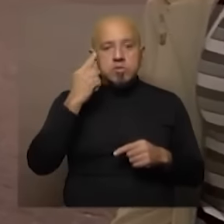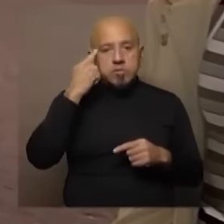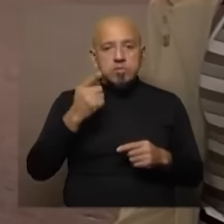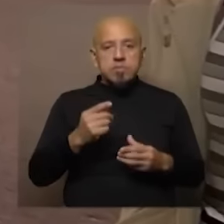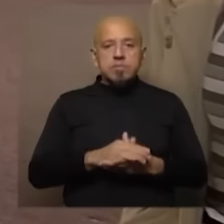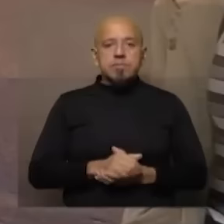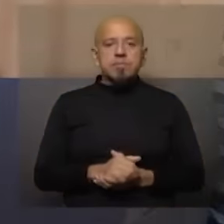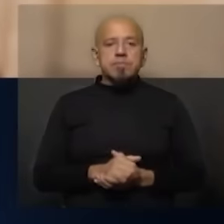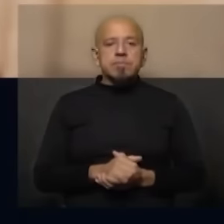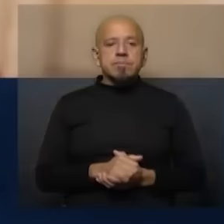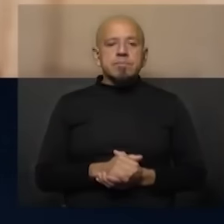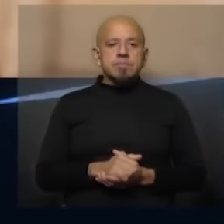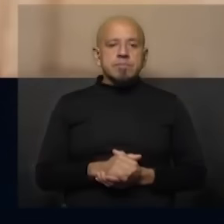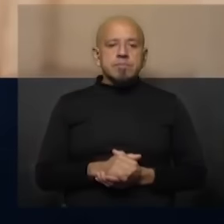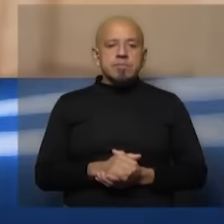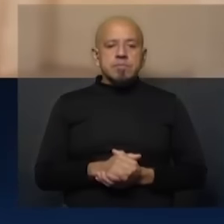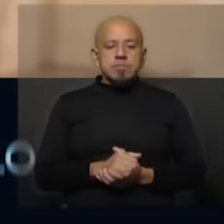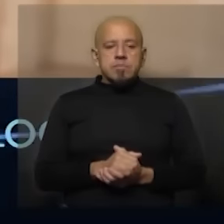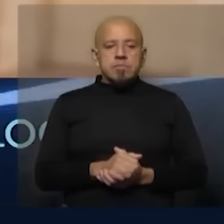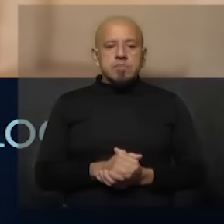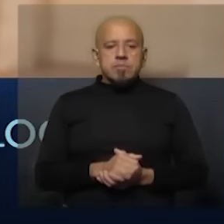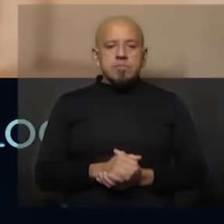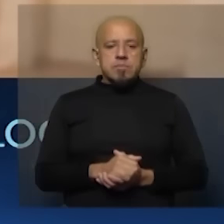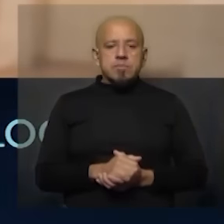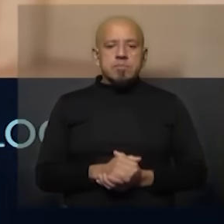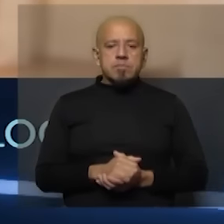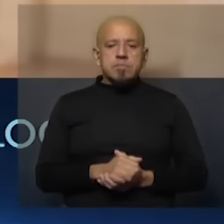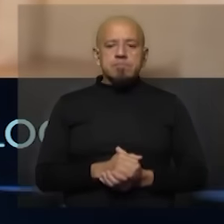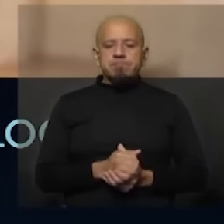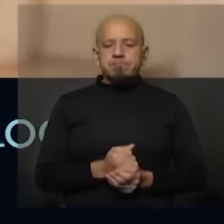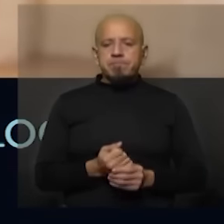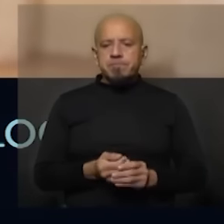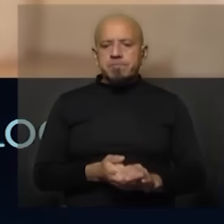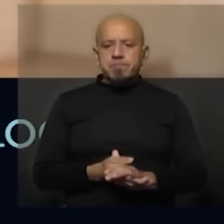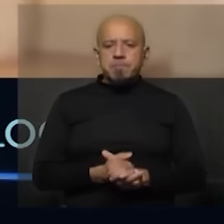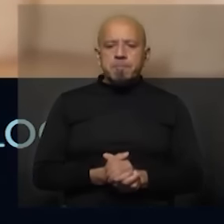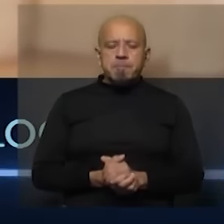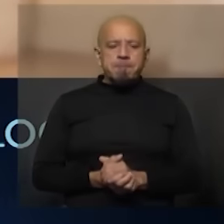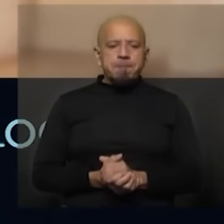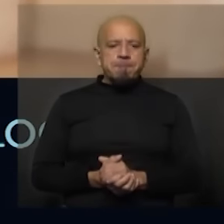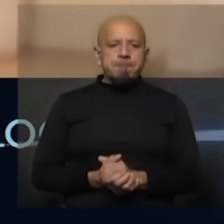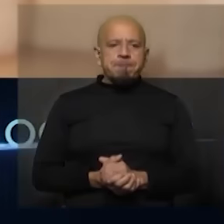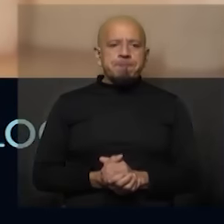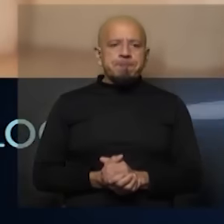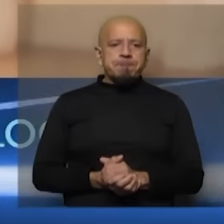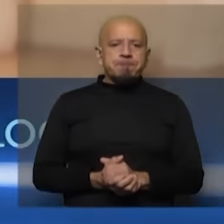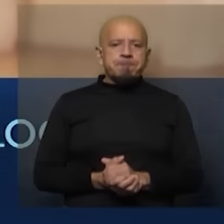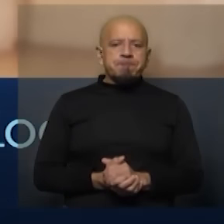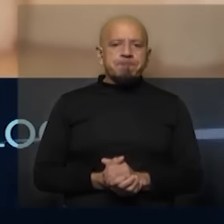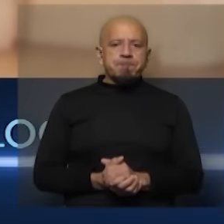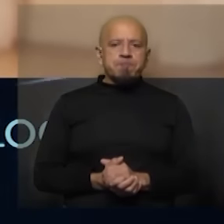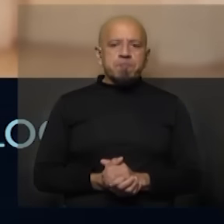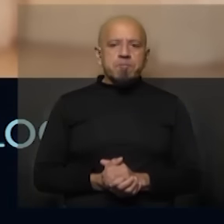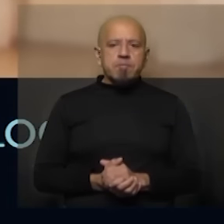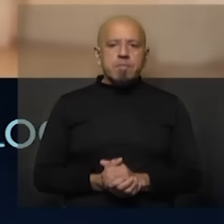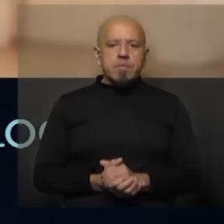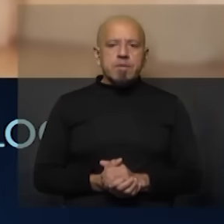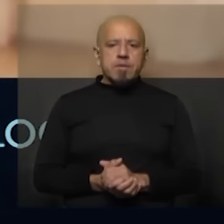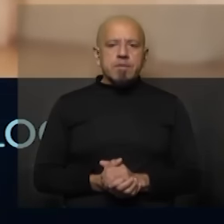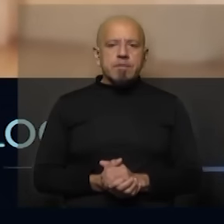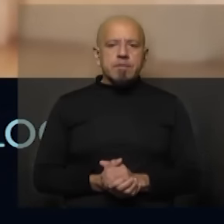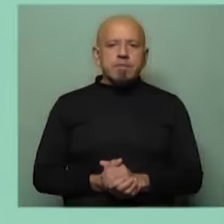esto. Presentó Antel Empresas. ¿Tenés Antel? Tenés un socio para hacer crecer tu